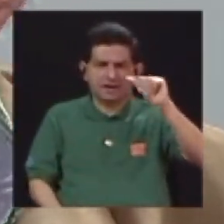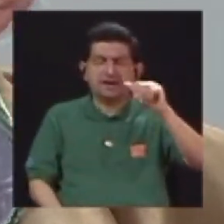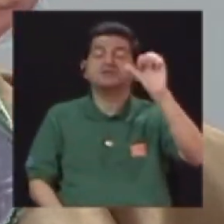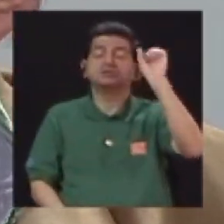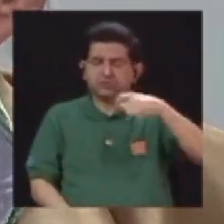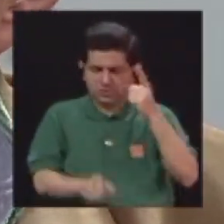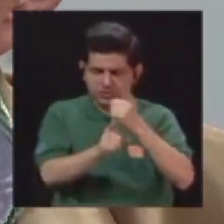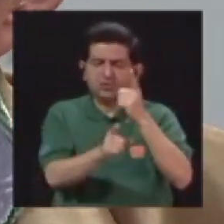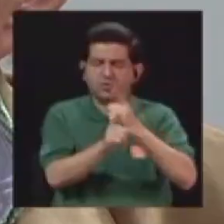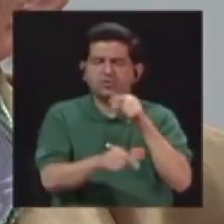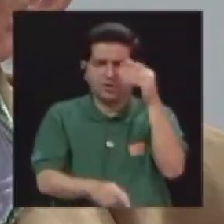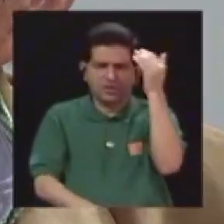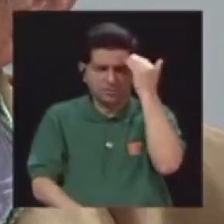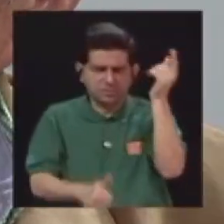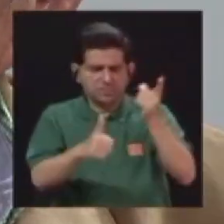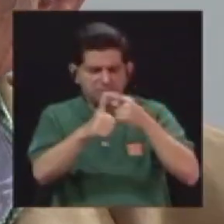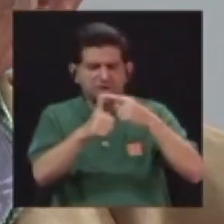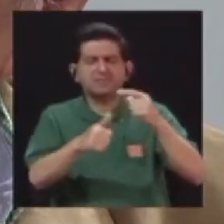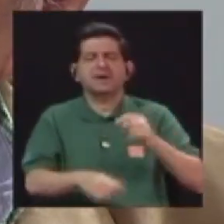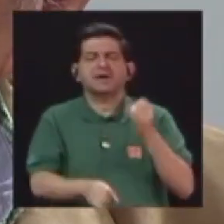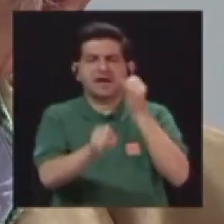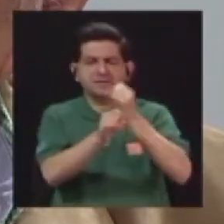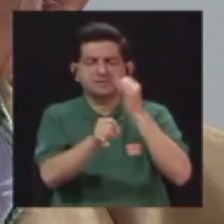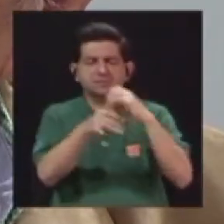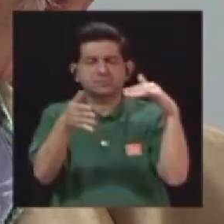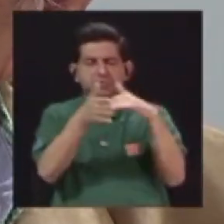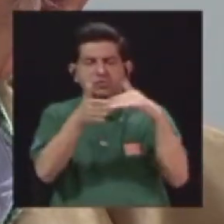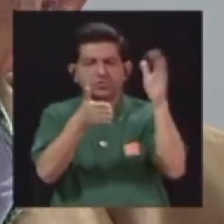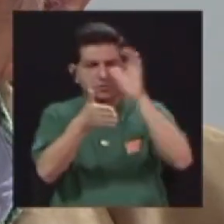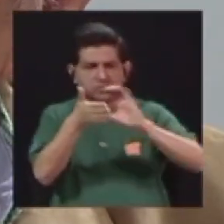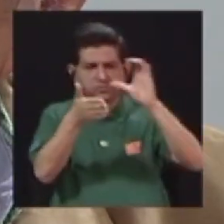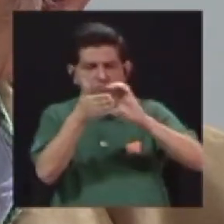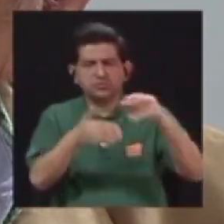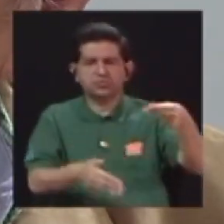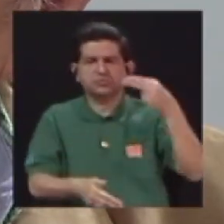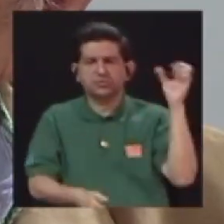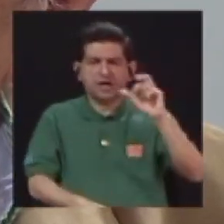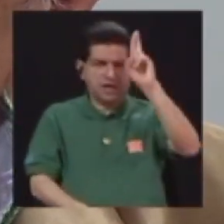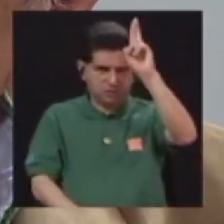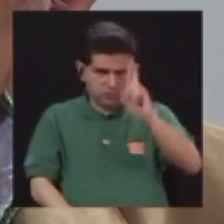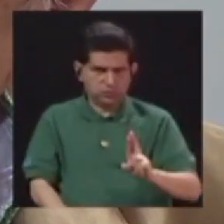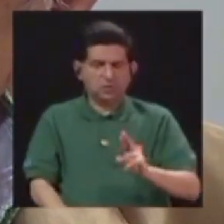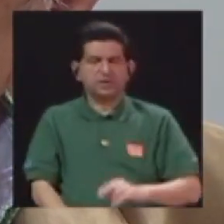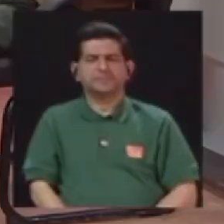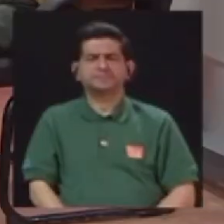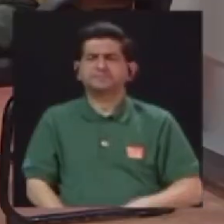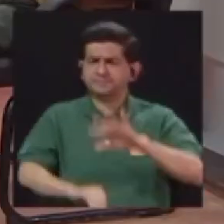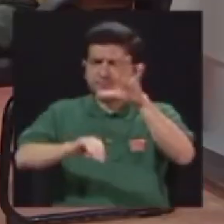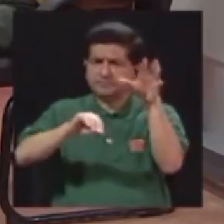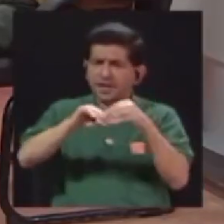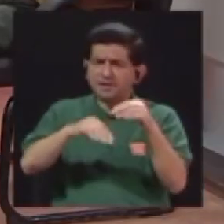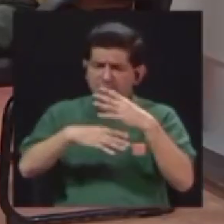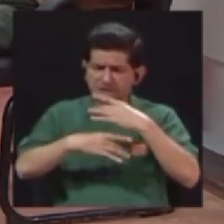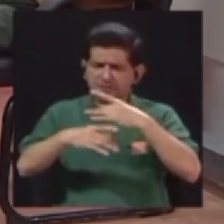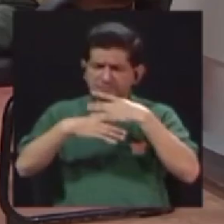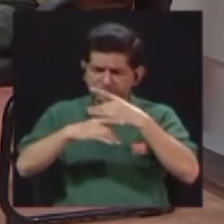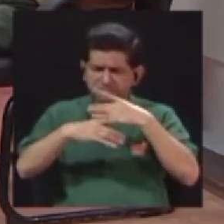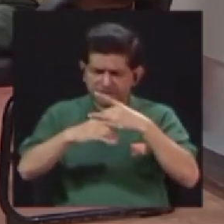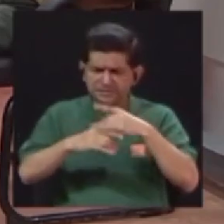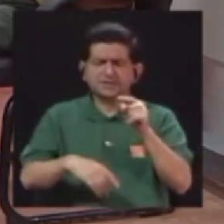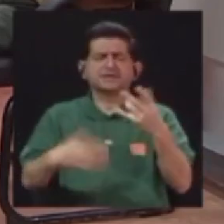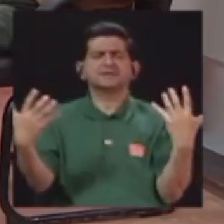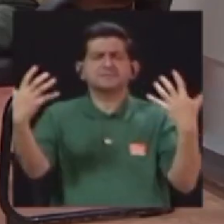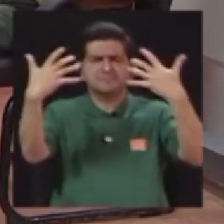Gonzaga, que como usted sabe fue la primera institución de estudios secundarios en la historia de Costa Rica, ¿verdad? Y además es muy interesante porque es un